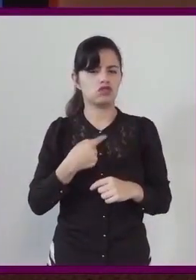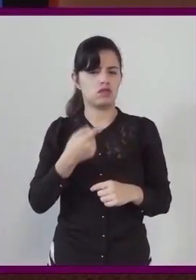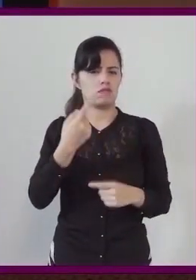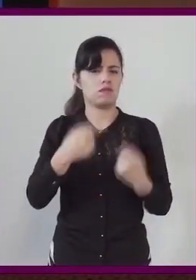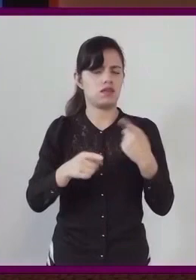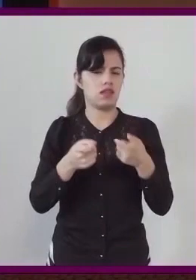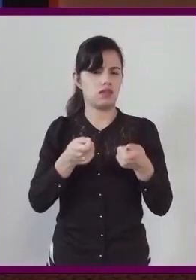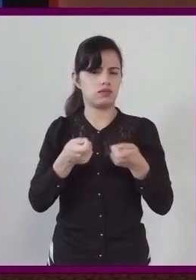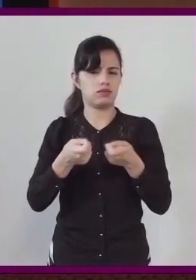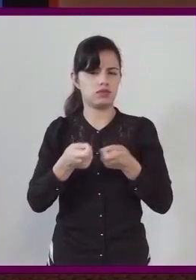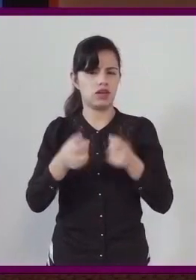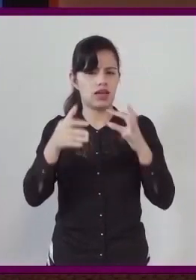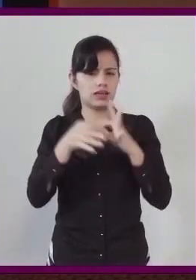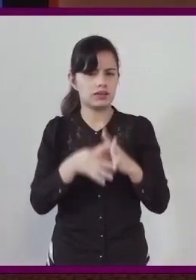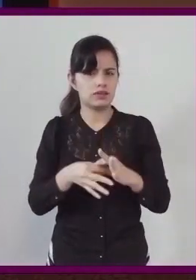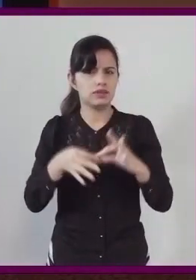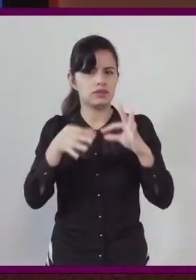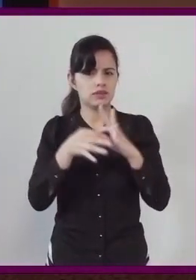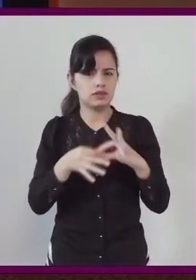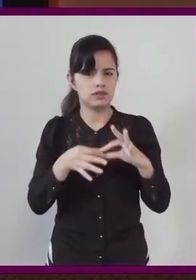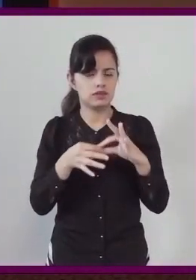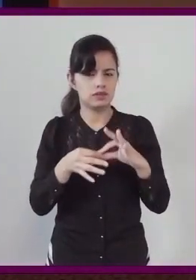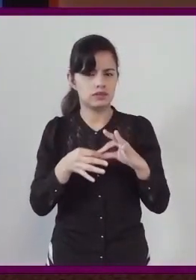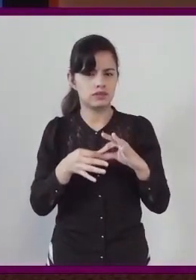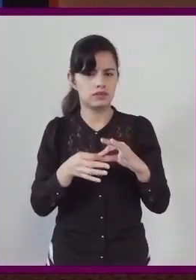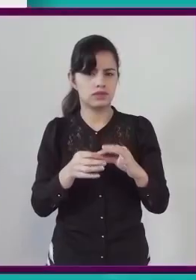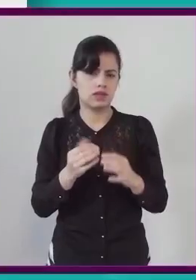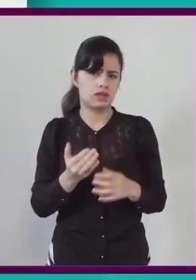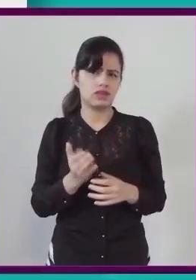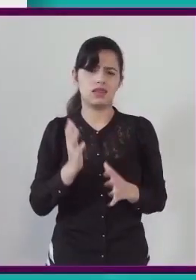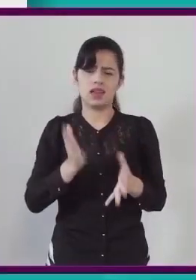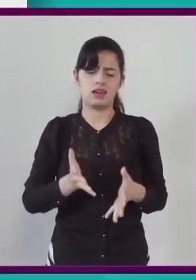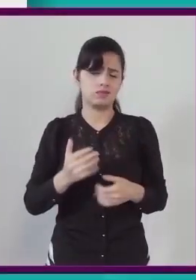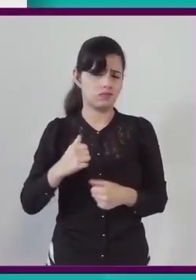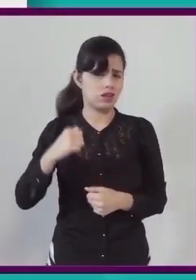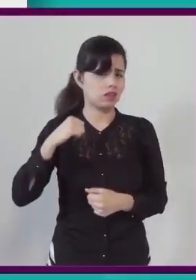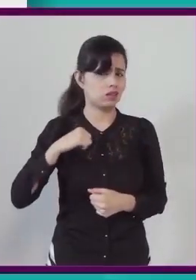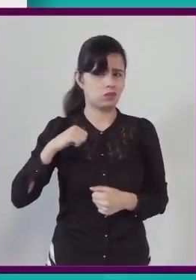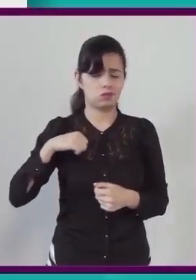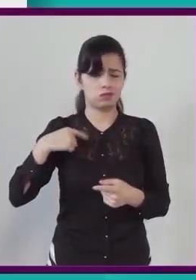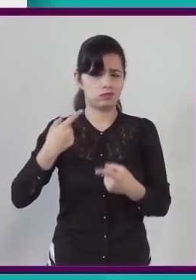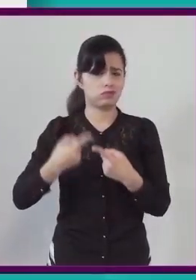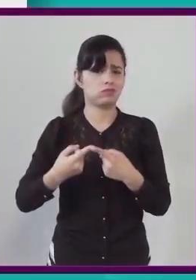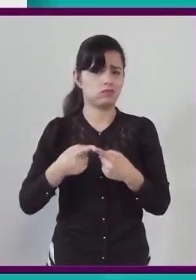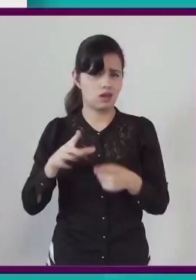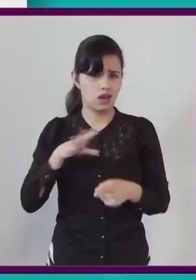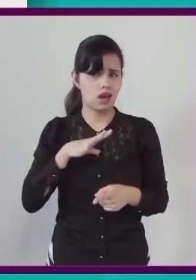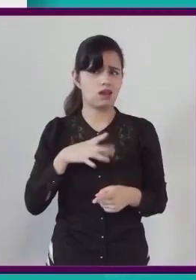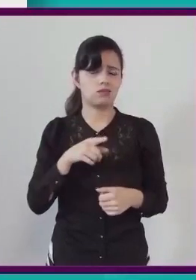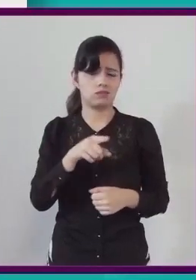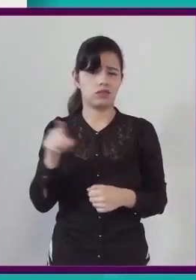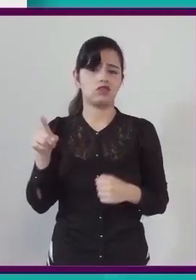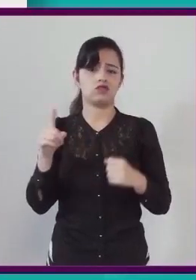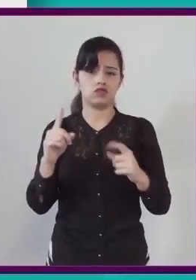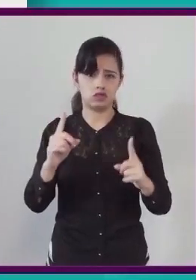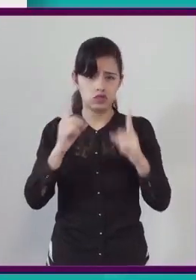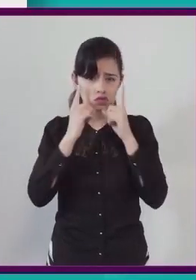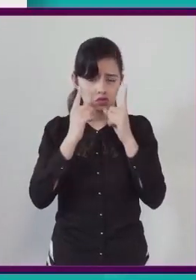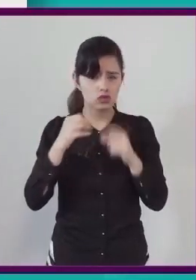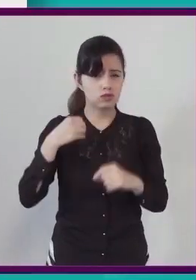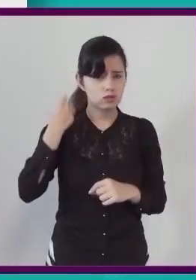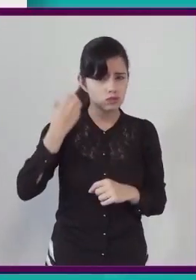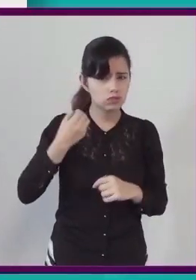dominantes, discursos que tienen mucho espacio de existir, ¿no? Y cuando un discurso